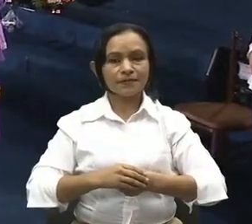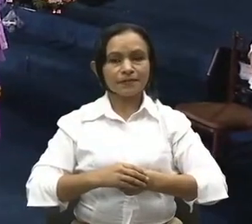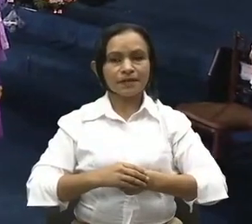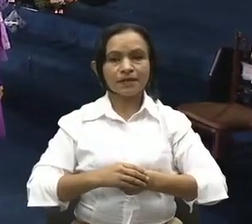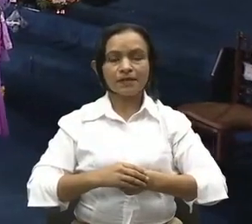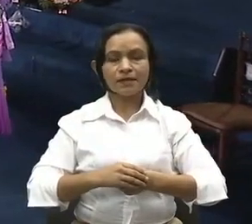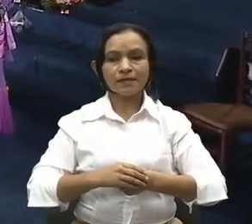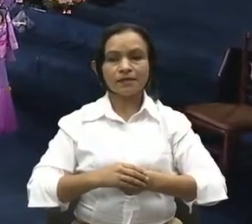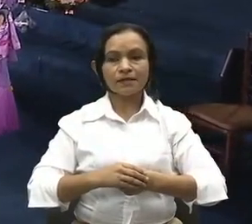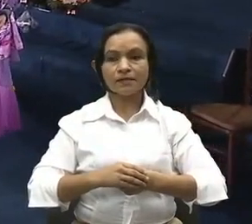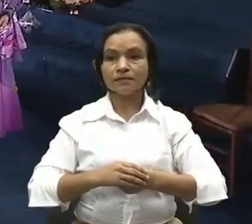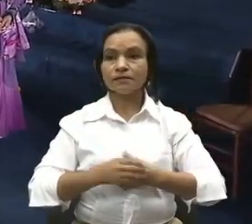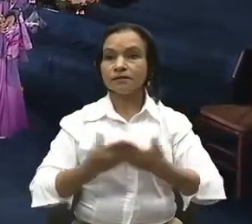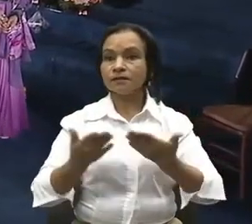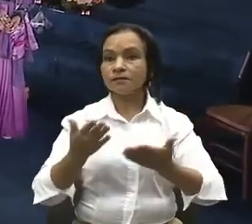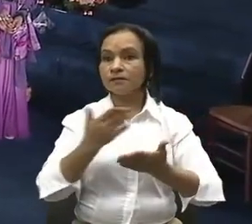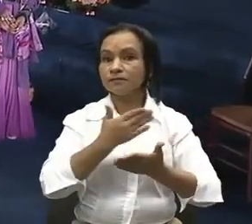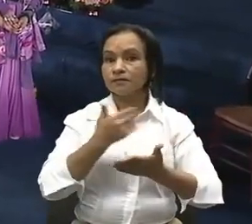qué mejor